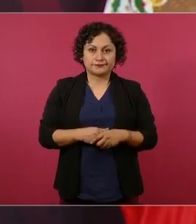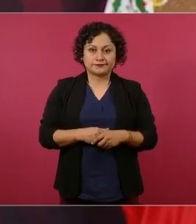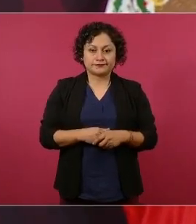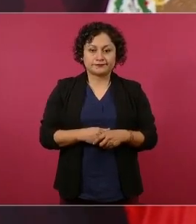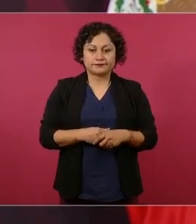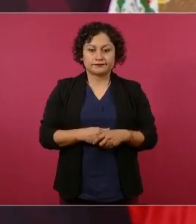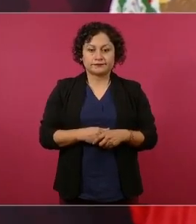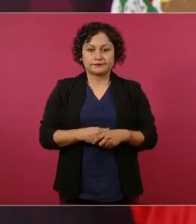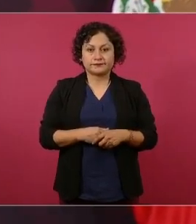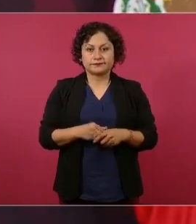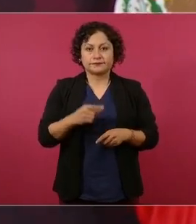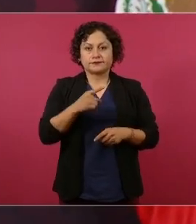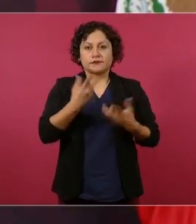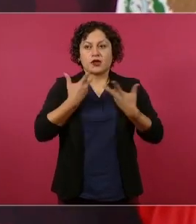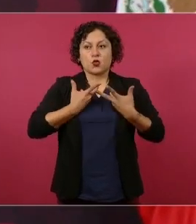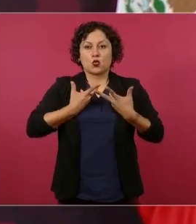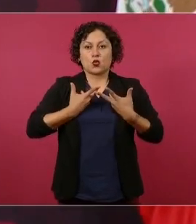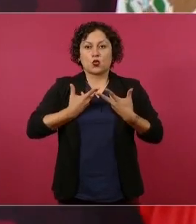Ya se le pasó el susto.